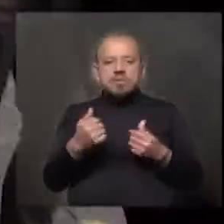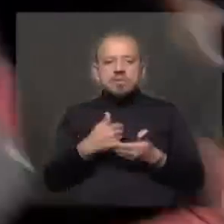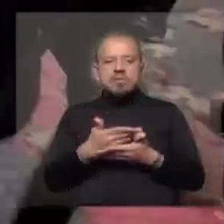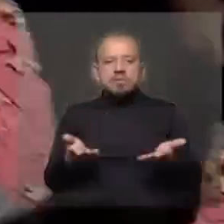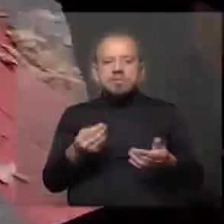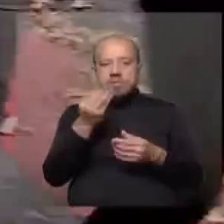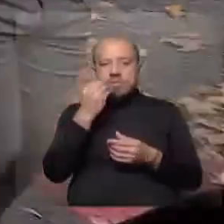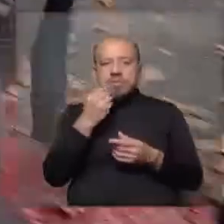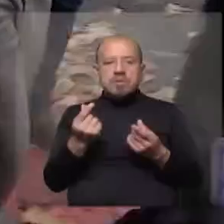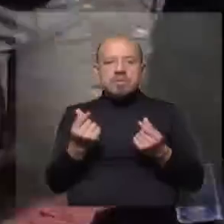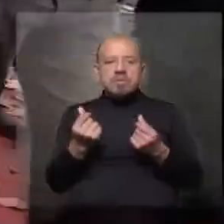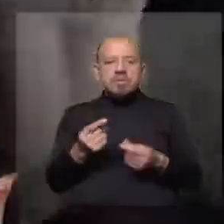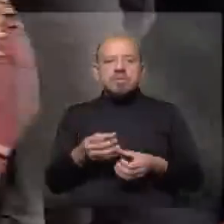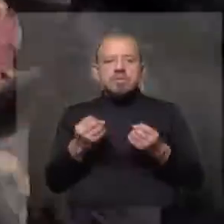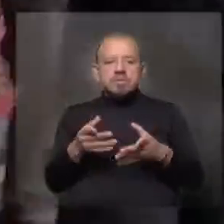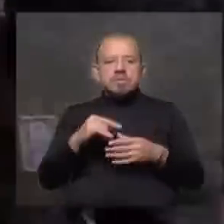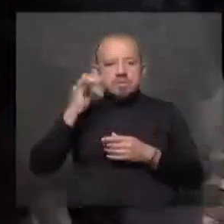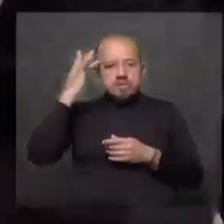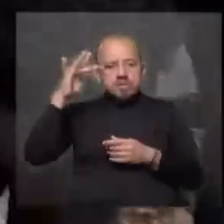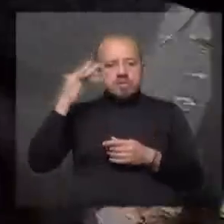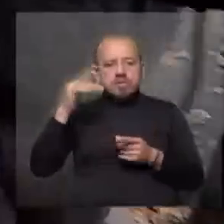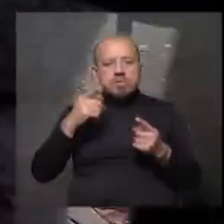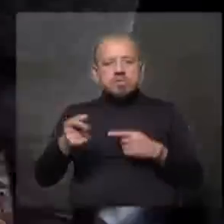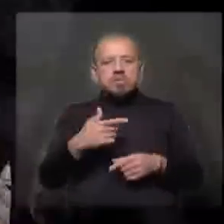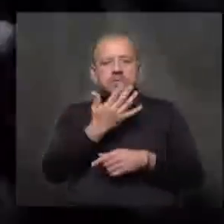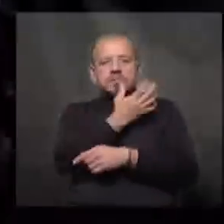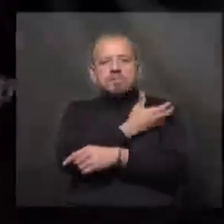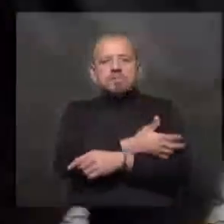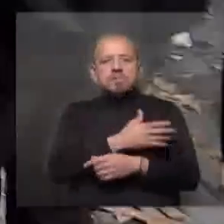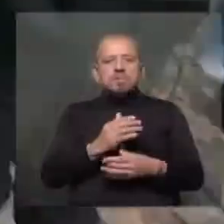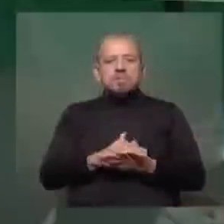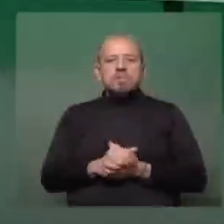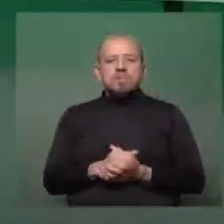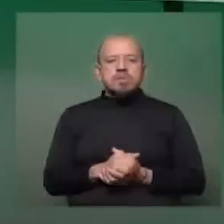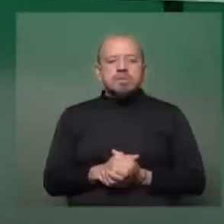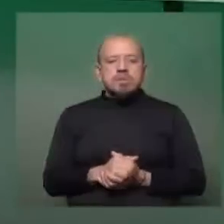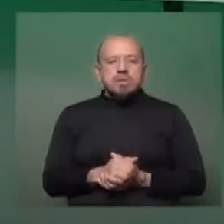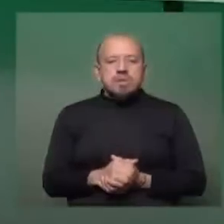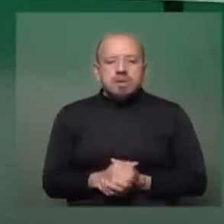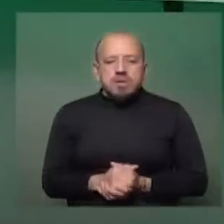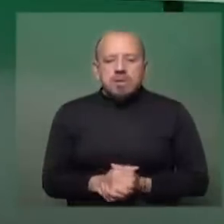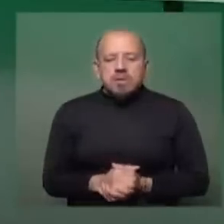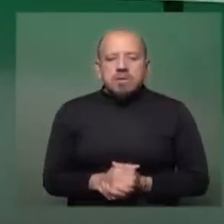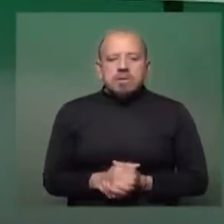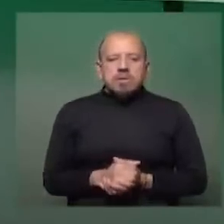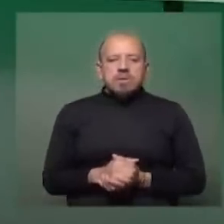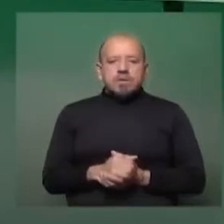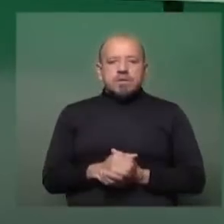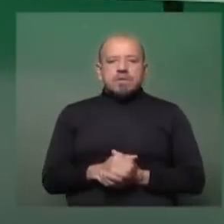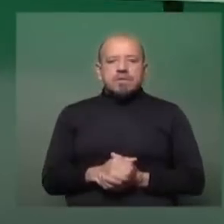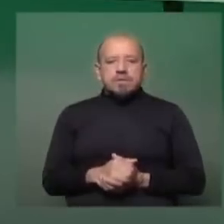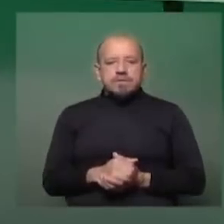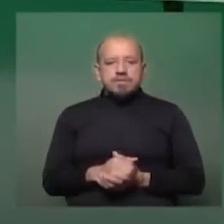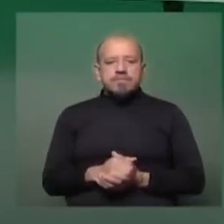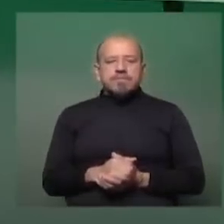comida y plata dado que eran adolescentes con recursos escasos bueno cambiamos de tema vamos a una información un poco